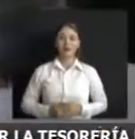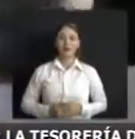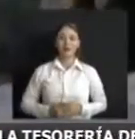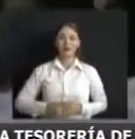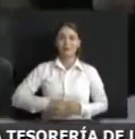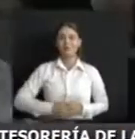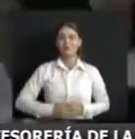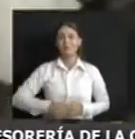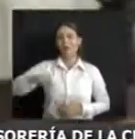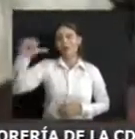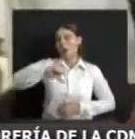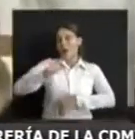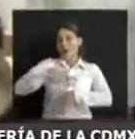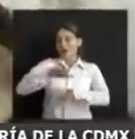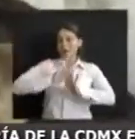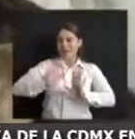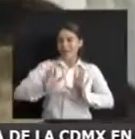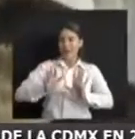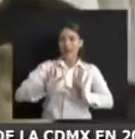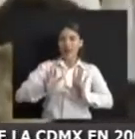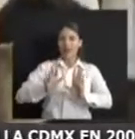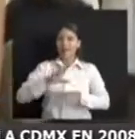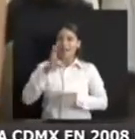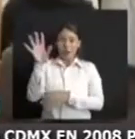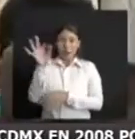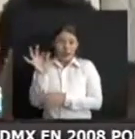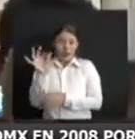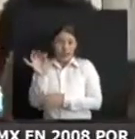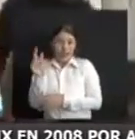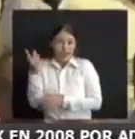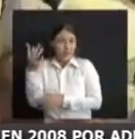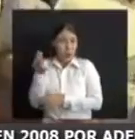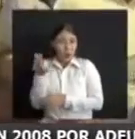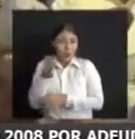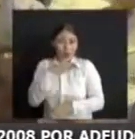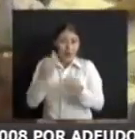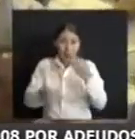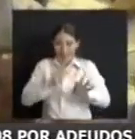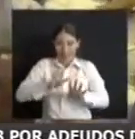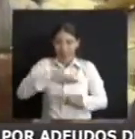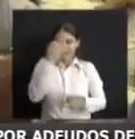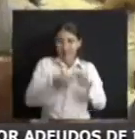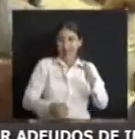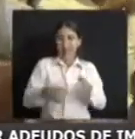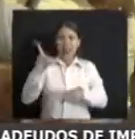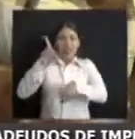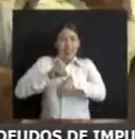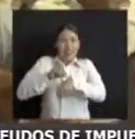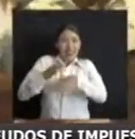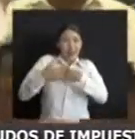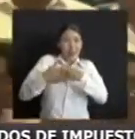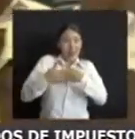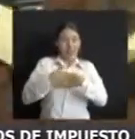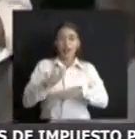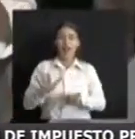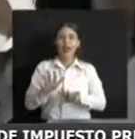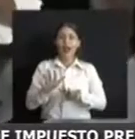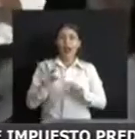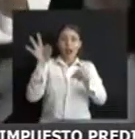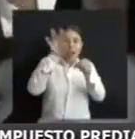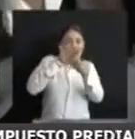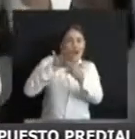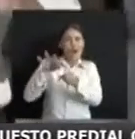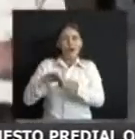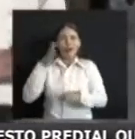En tanto, el candidato presidencial de la coalición Todos por México, José Antonio Meade, estuvo en Sonora, donde se reunió con sus simpatizantes, a quienes les pidió seguir